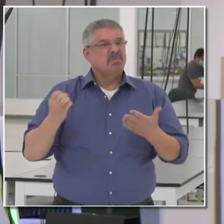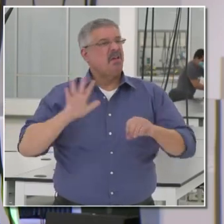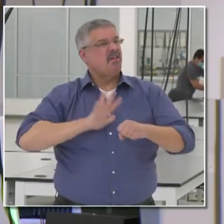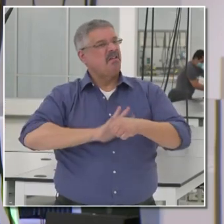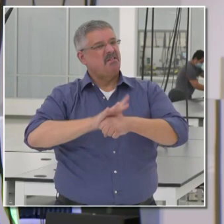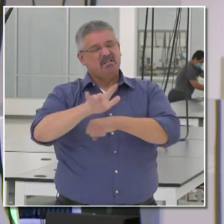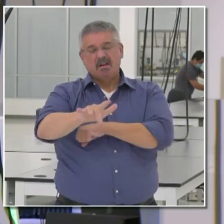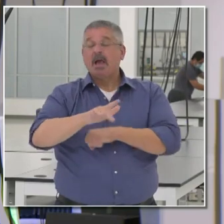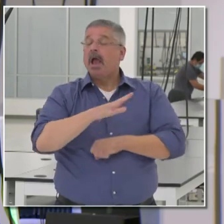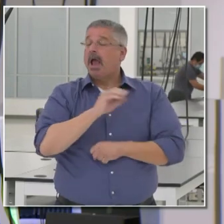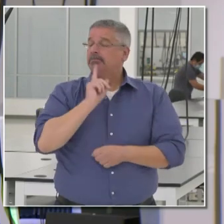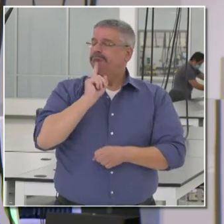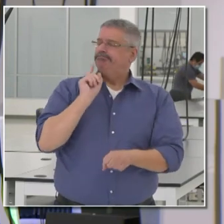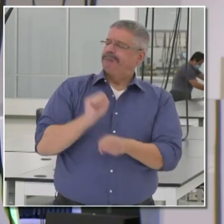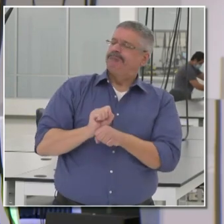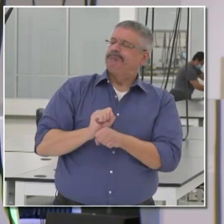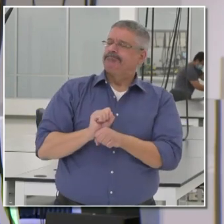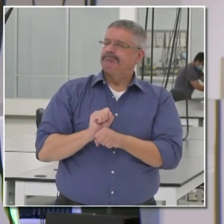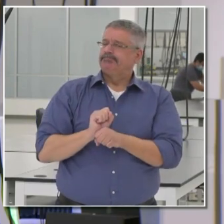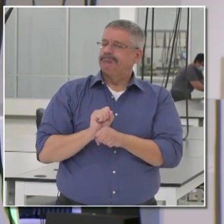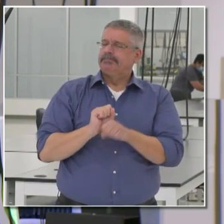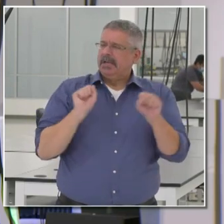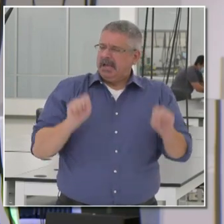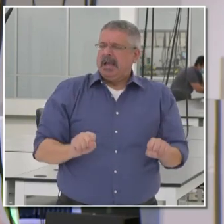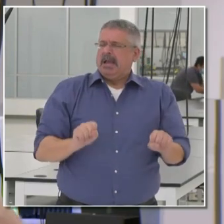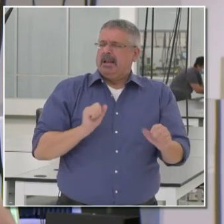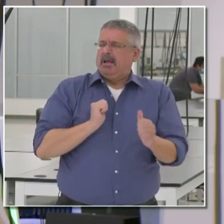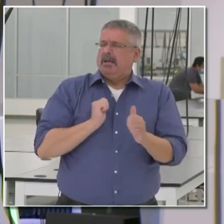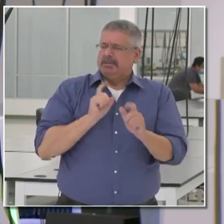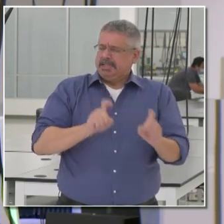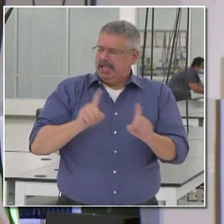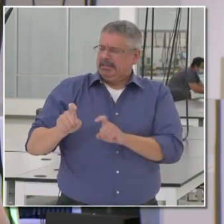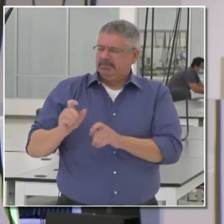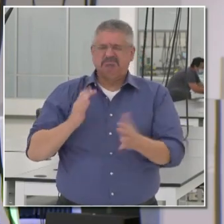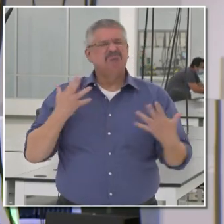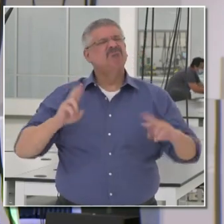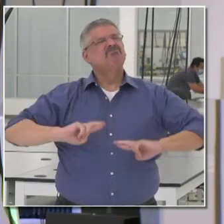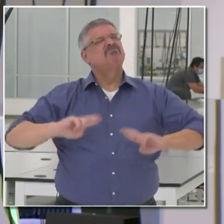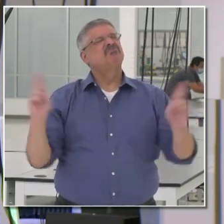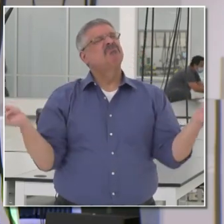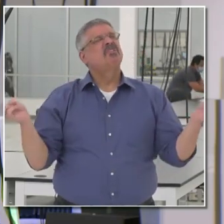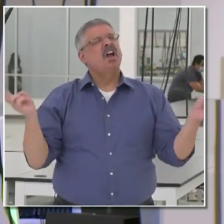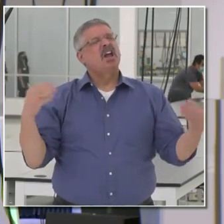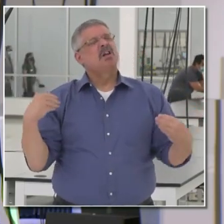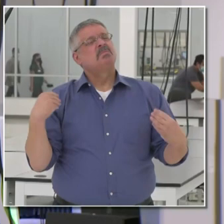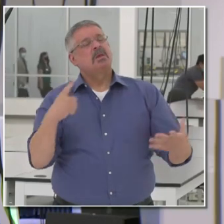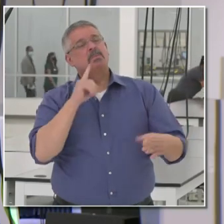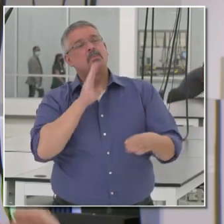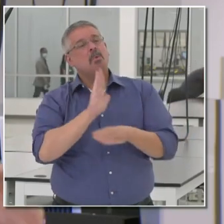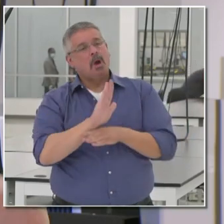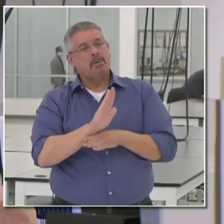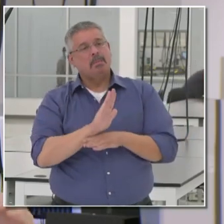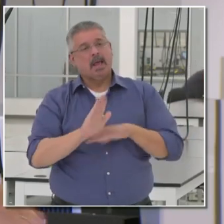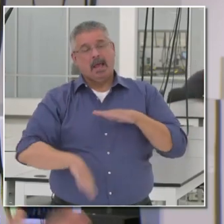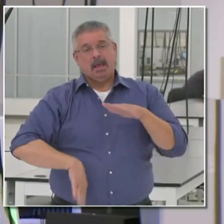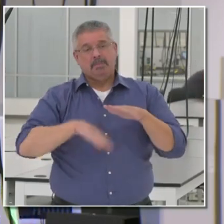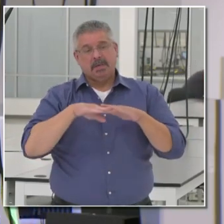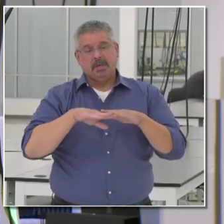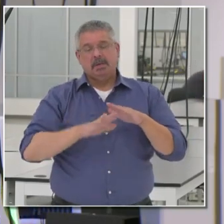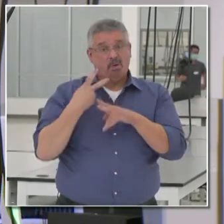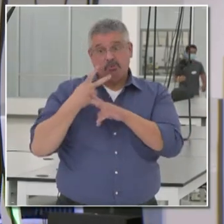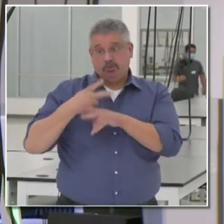bajo son de acuerdo en proporcionar no solamente las máquinas que venga aquí pero todos los suministros todo